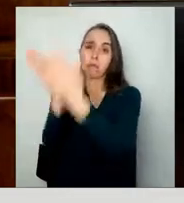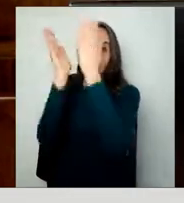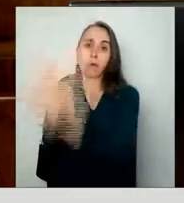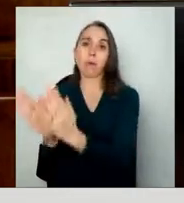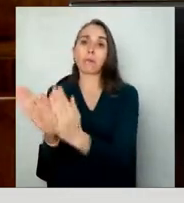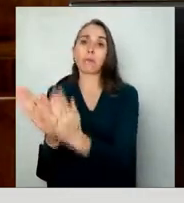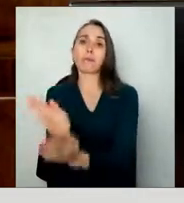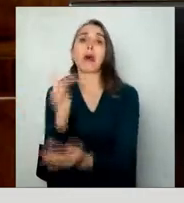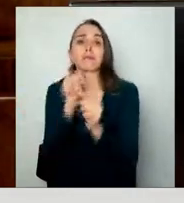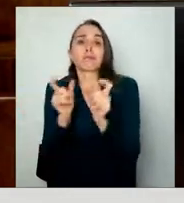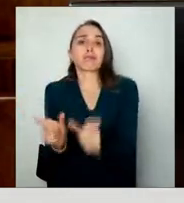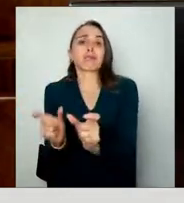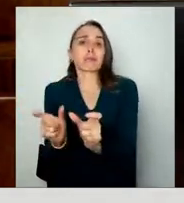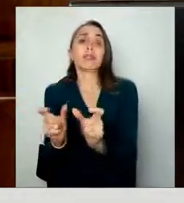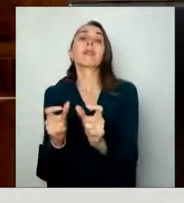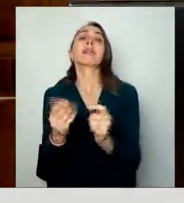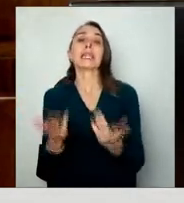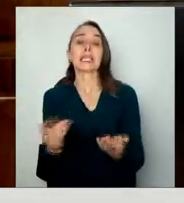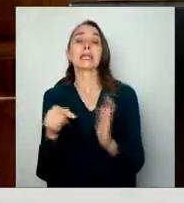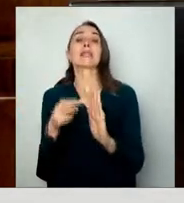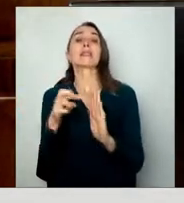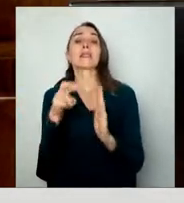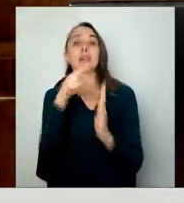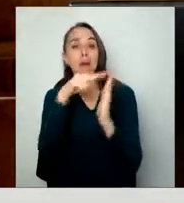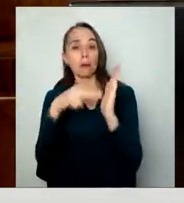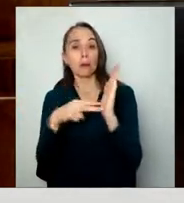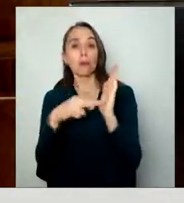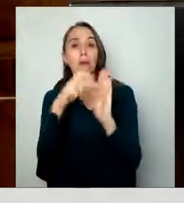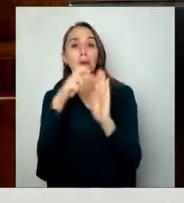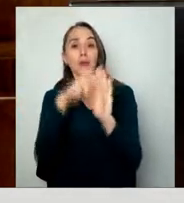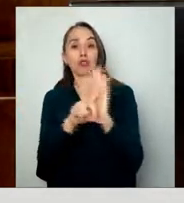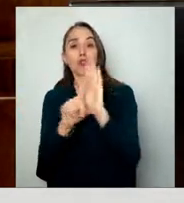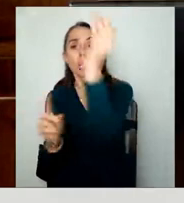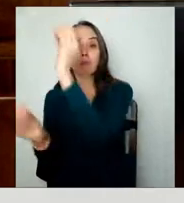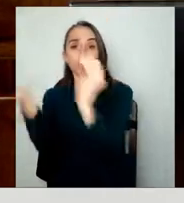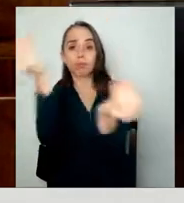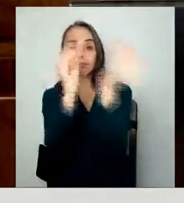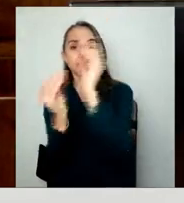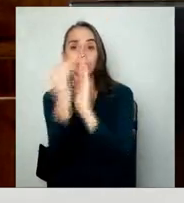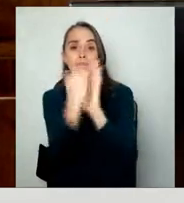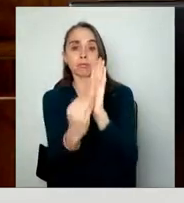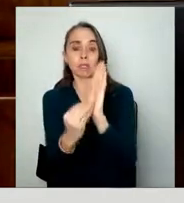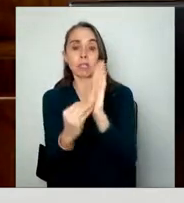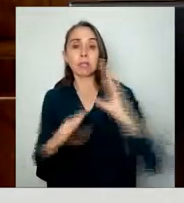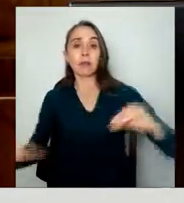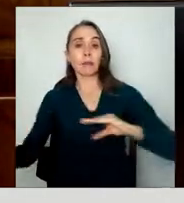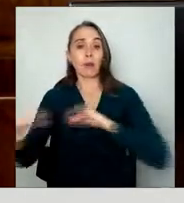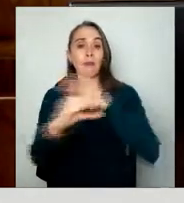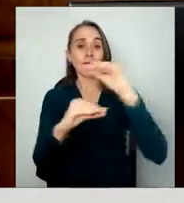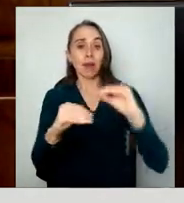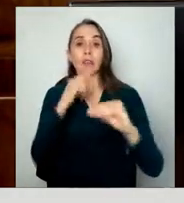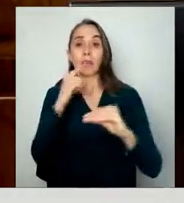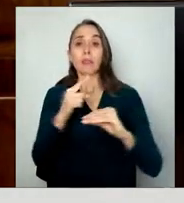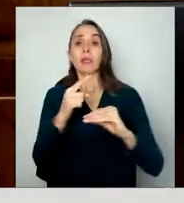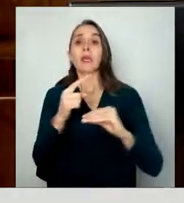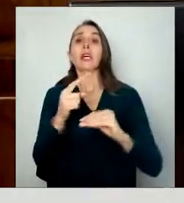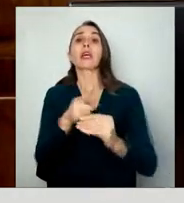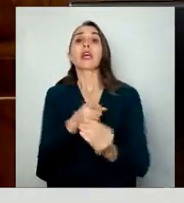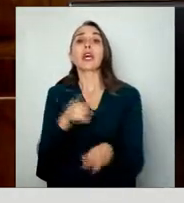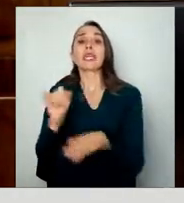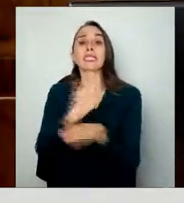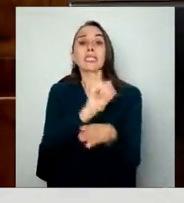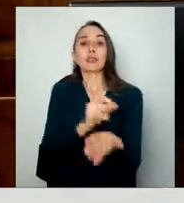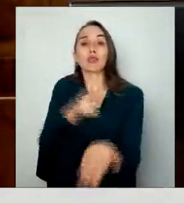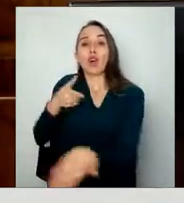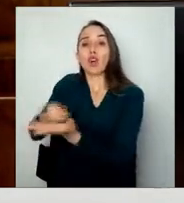esta este análisis del trabajo que se hizo en donde cuando hablamos de un mercado por las de compras públicas que